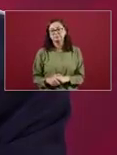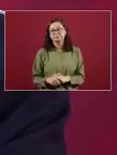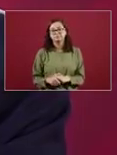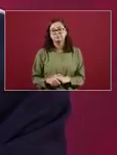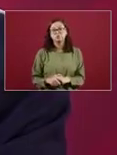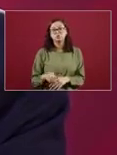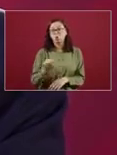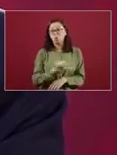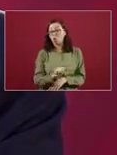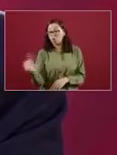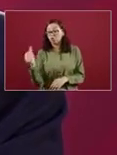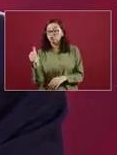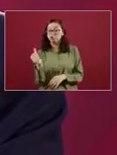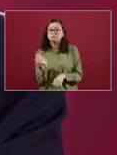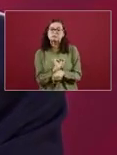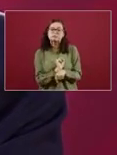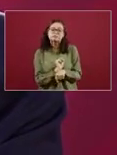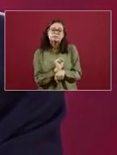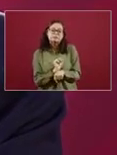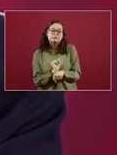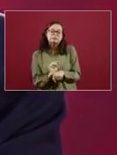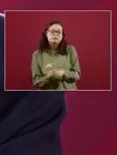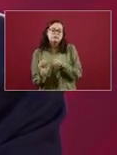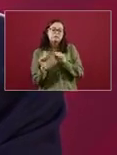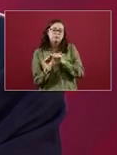por encima, ¿no?